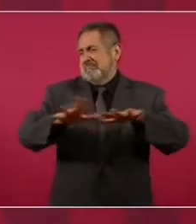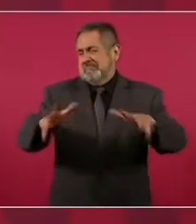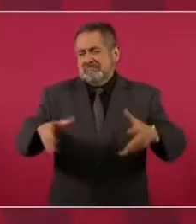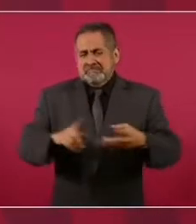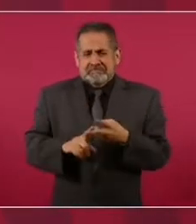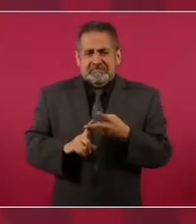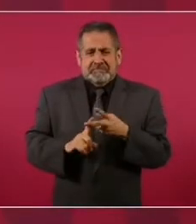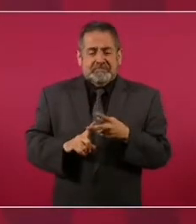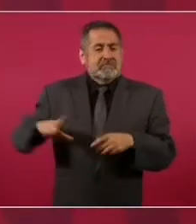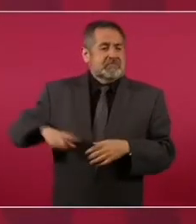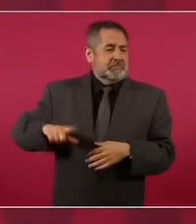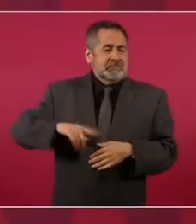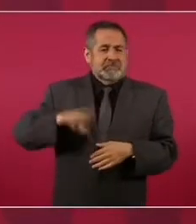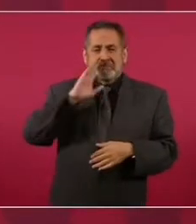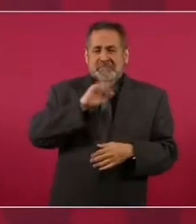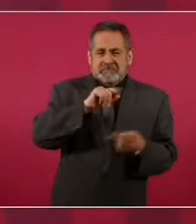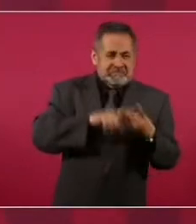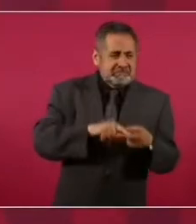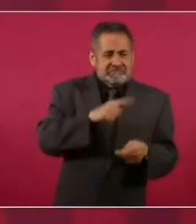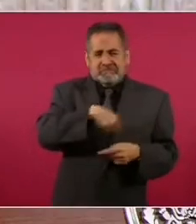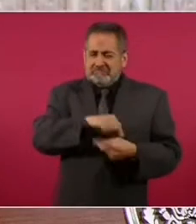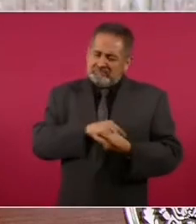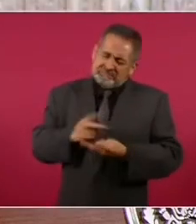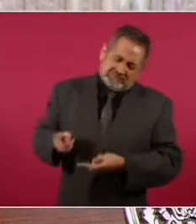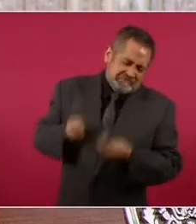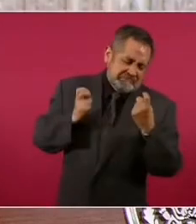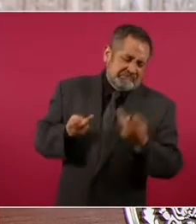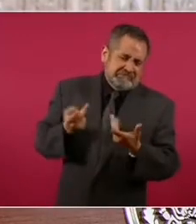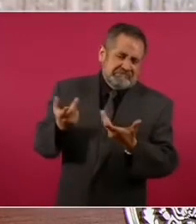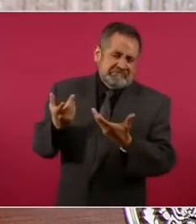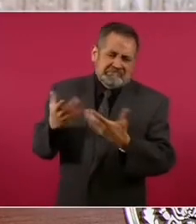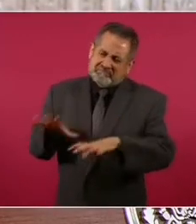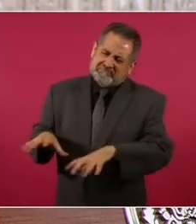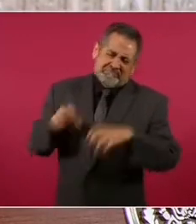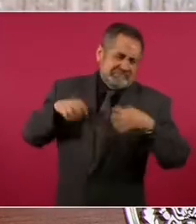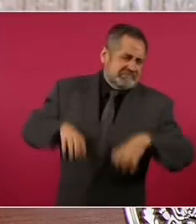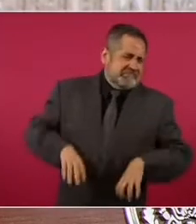pandemias, malos gobiernos, saqueos.